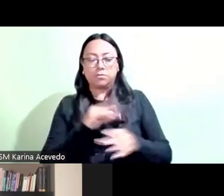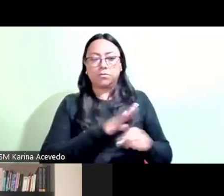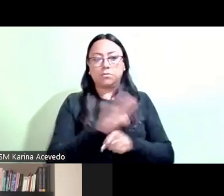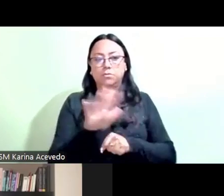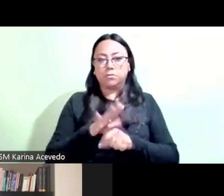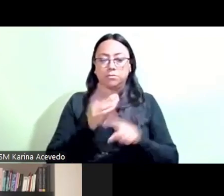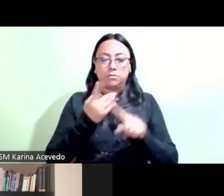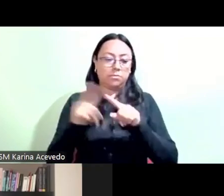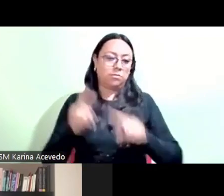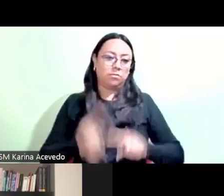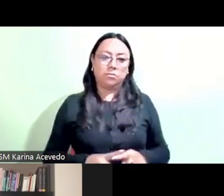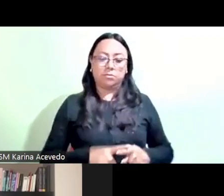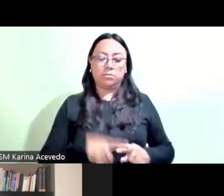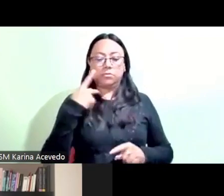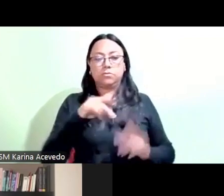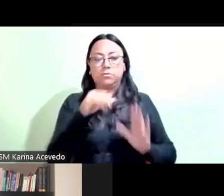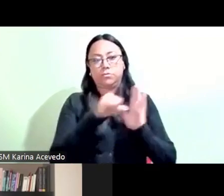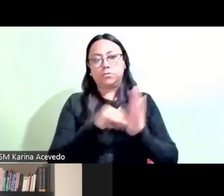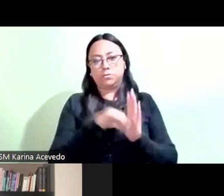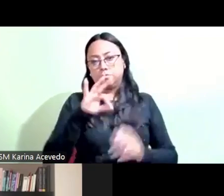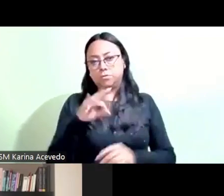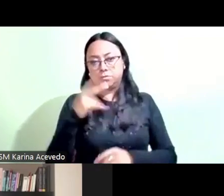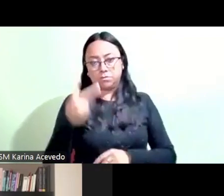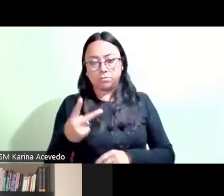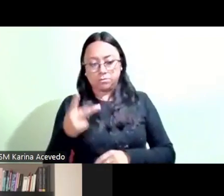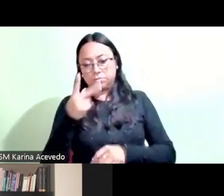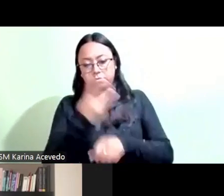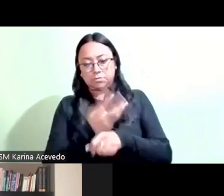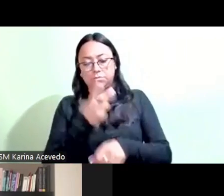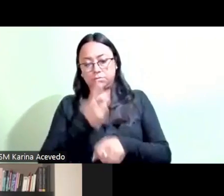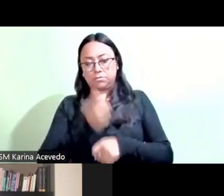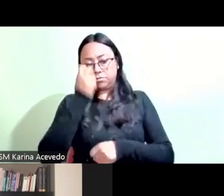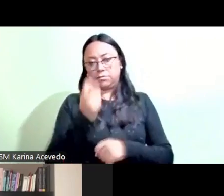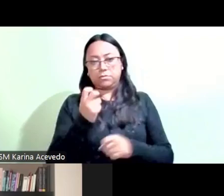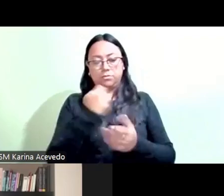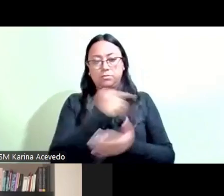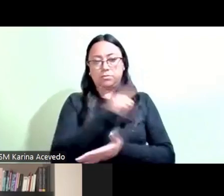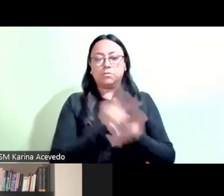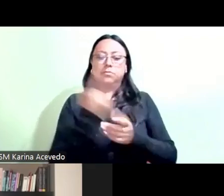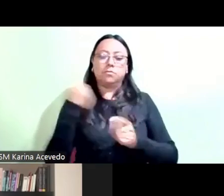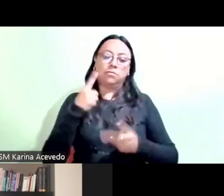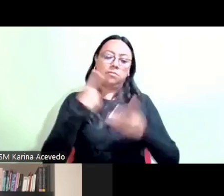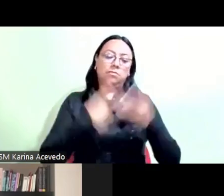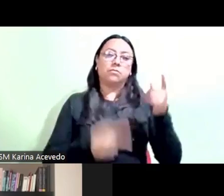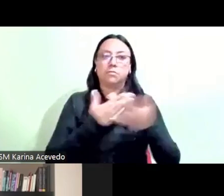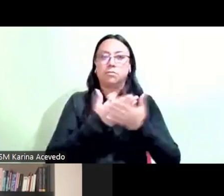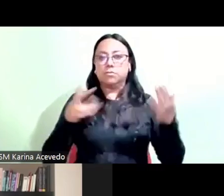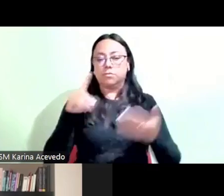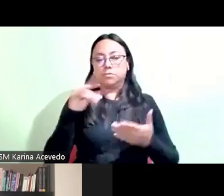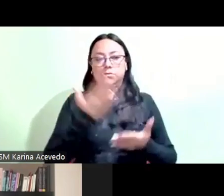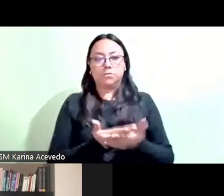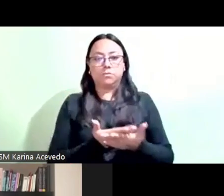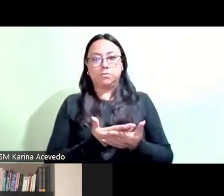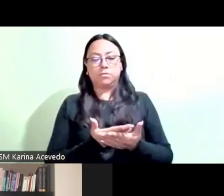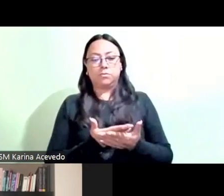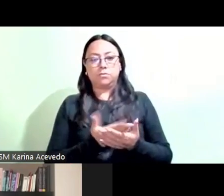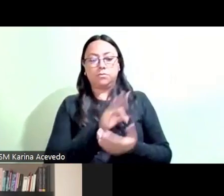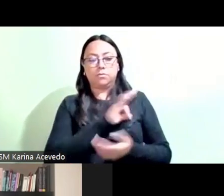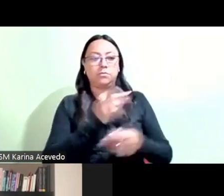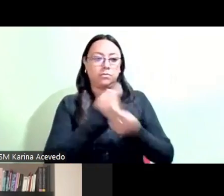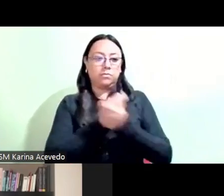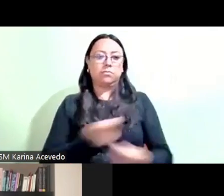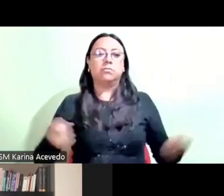artículo 42 ter del ordenamiento legal en referencia. 2. Para la emisión del dictamen se consideraron los siguientes elementos del